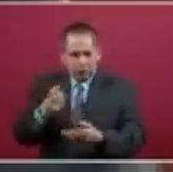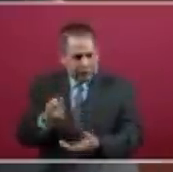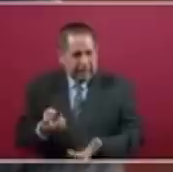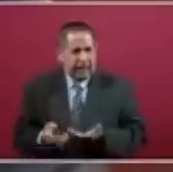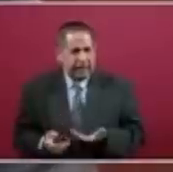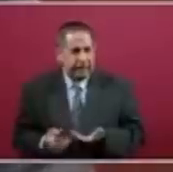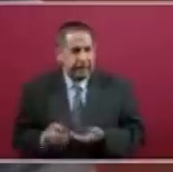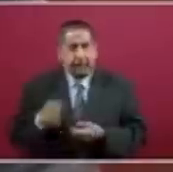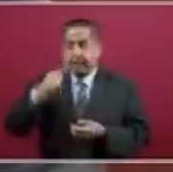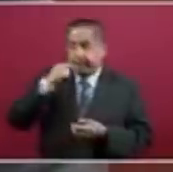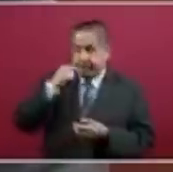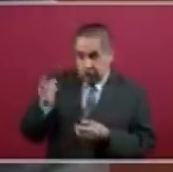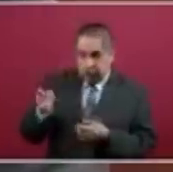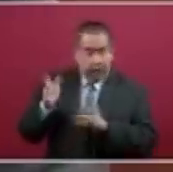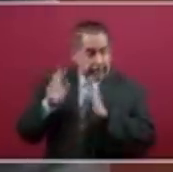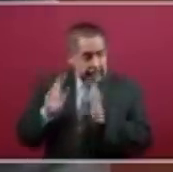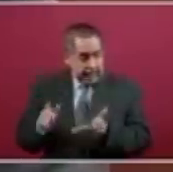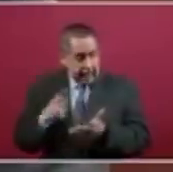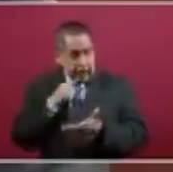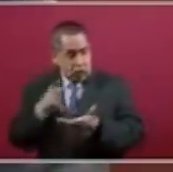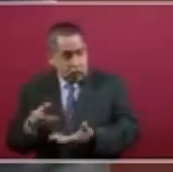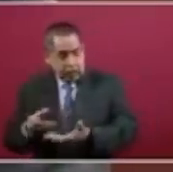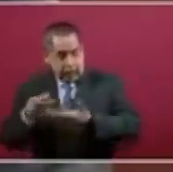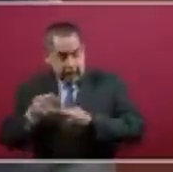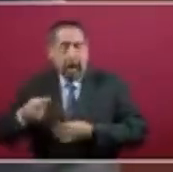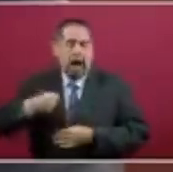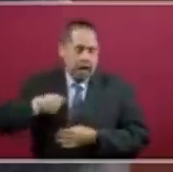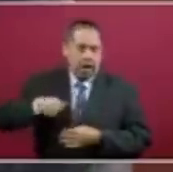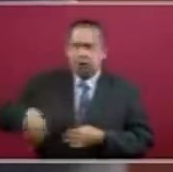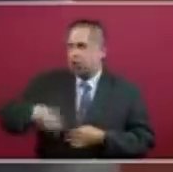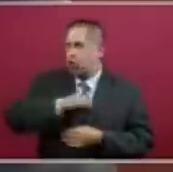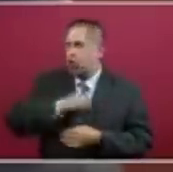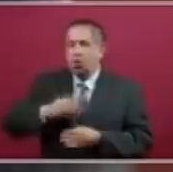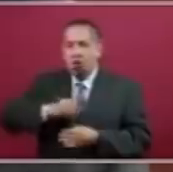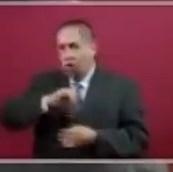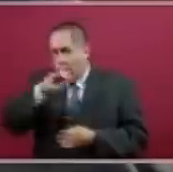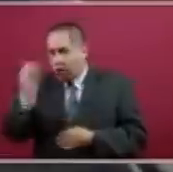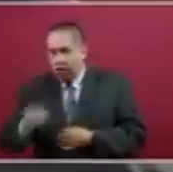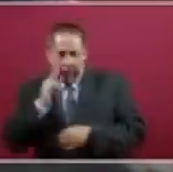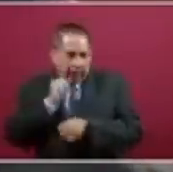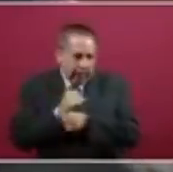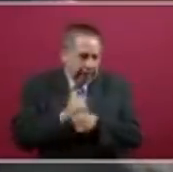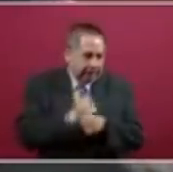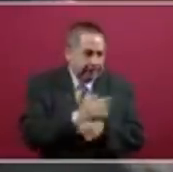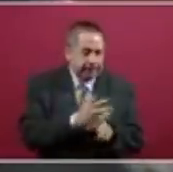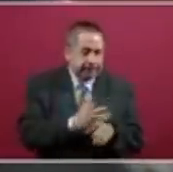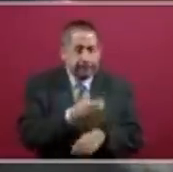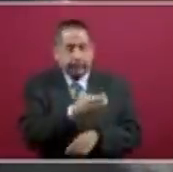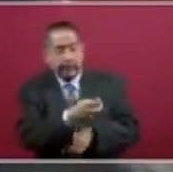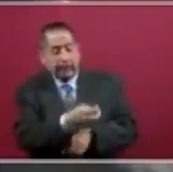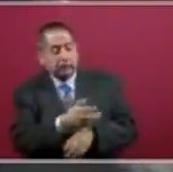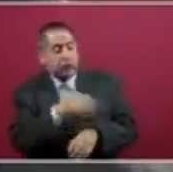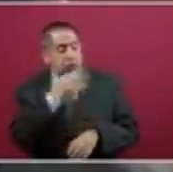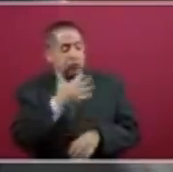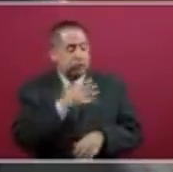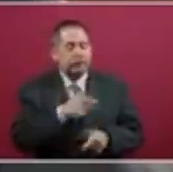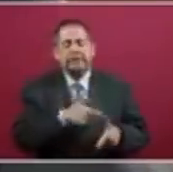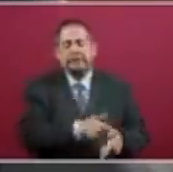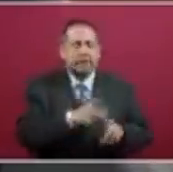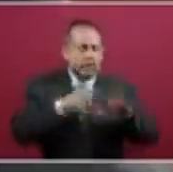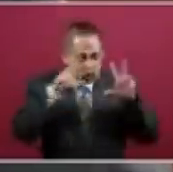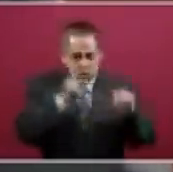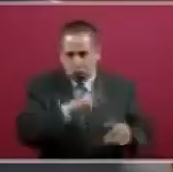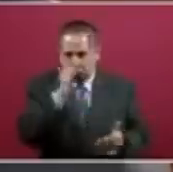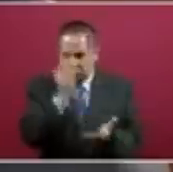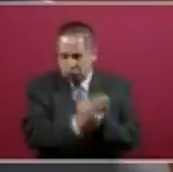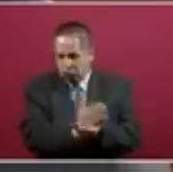Y nosotros tenemos la obligación de no permitir que haya corrupción y